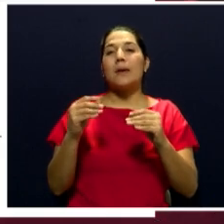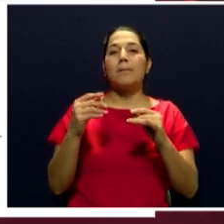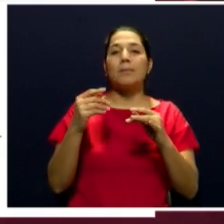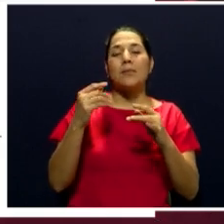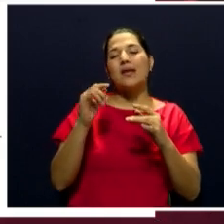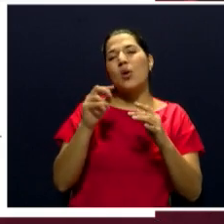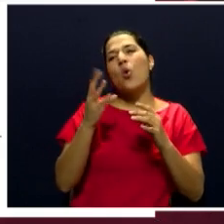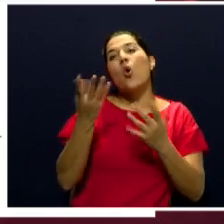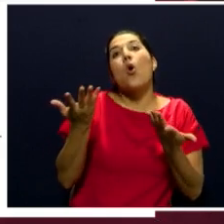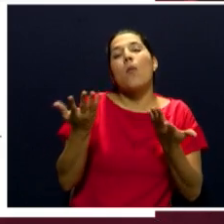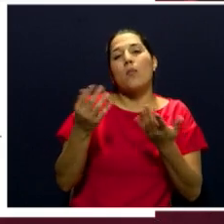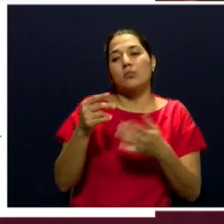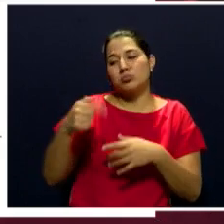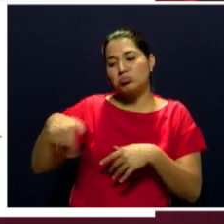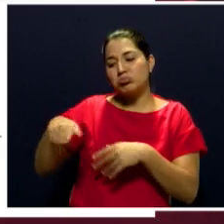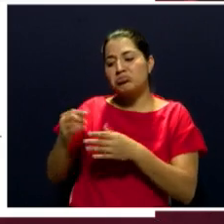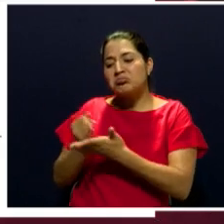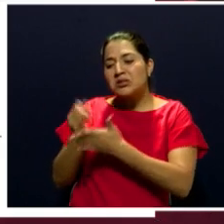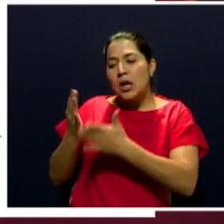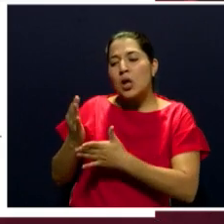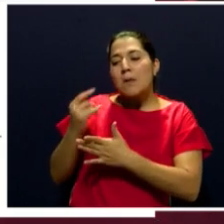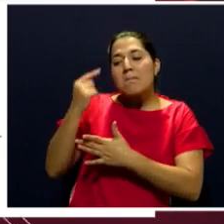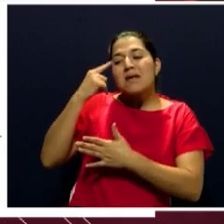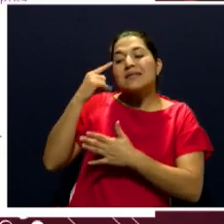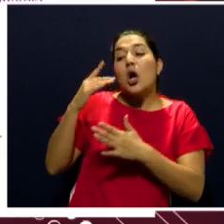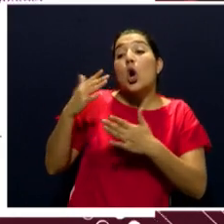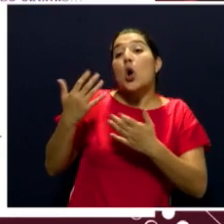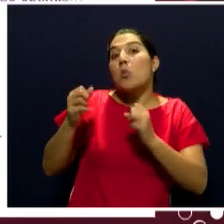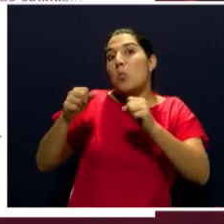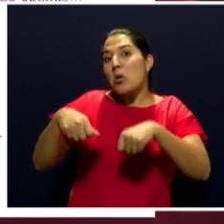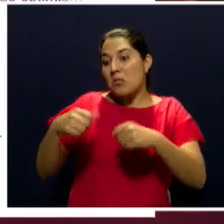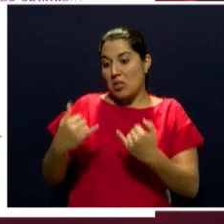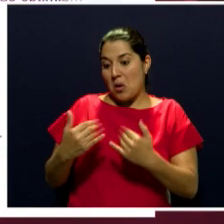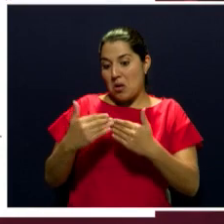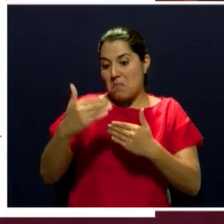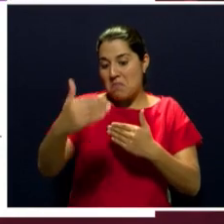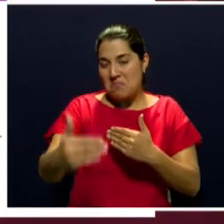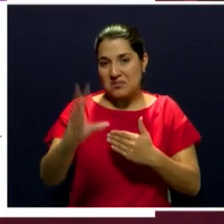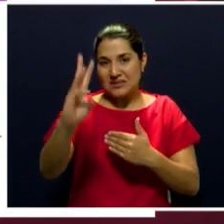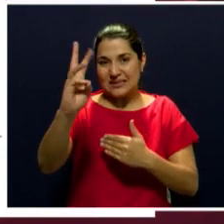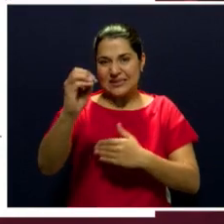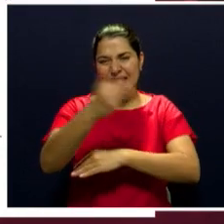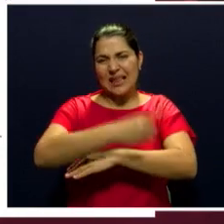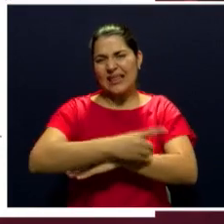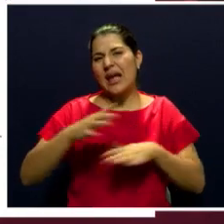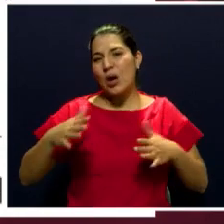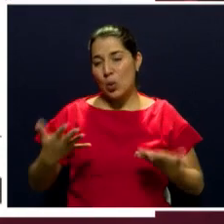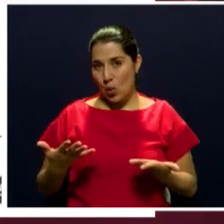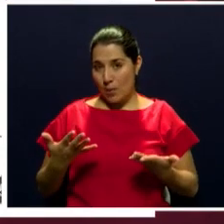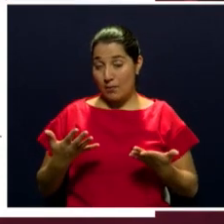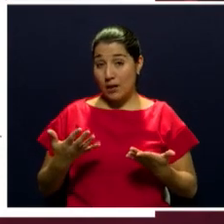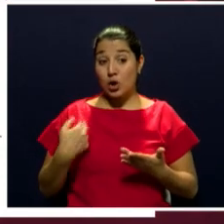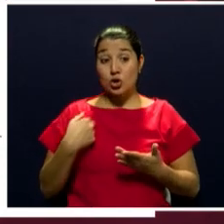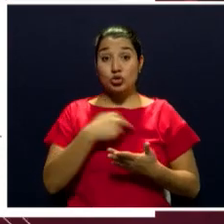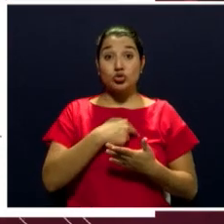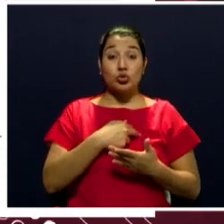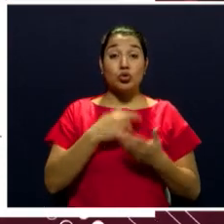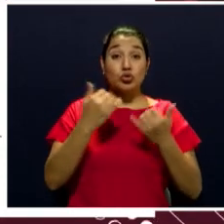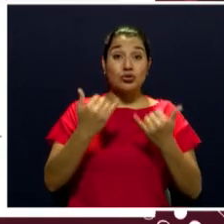de la gráfica. Aquí, según lo indicó el investigador Agustín Gómez, en la evolución de los casos activos, estamos iniciando una